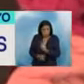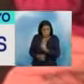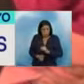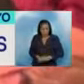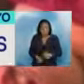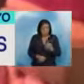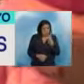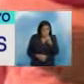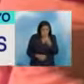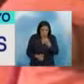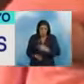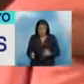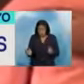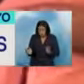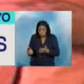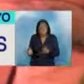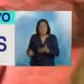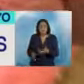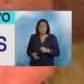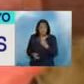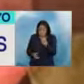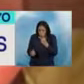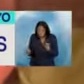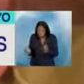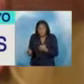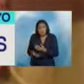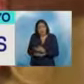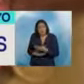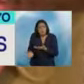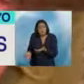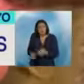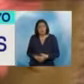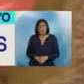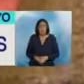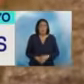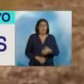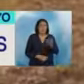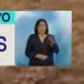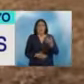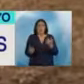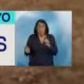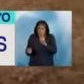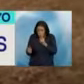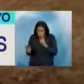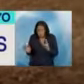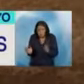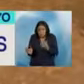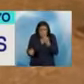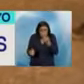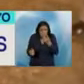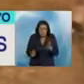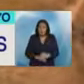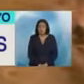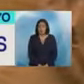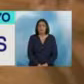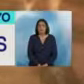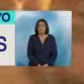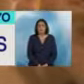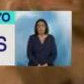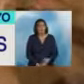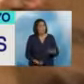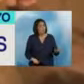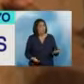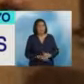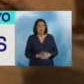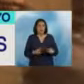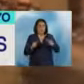bebés, señor. O sea, señor. Dos bebés hay. Dos bebés. O sea, dos bebés. Mira este bebé. Finalmente,